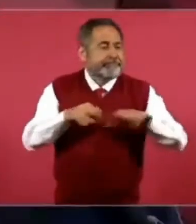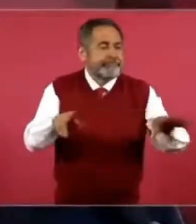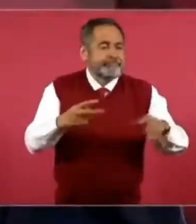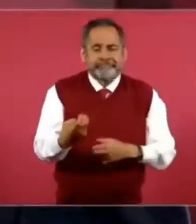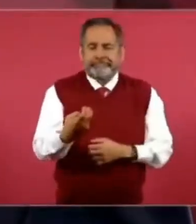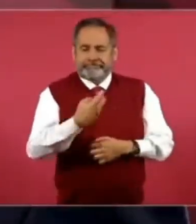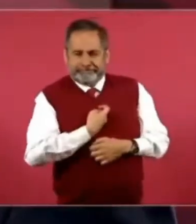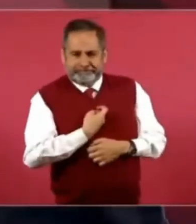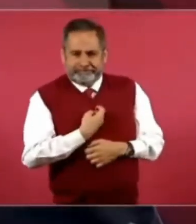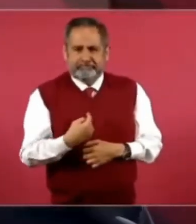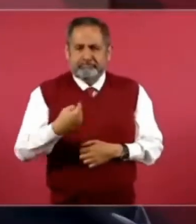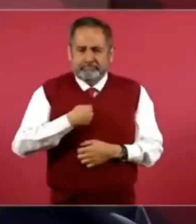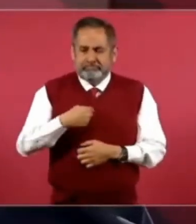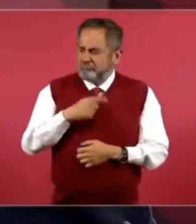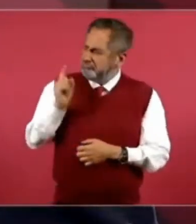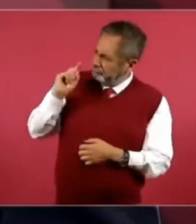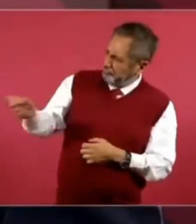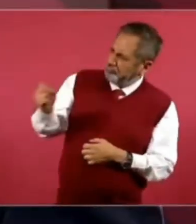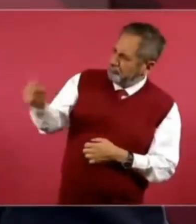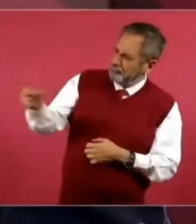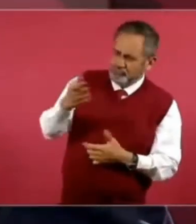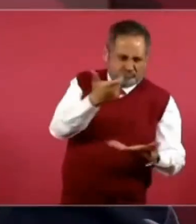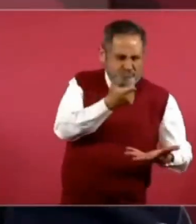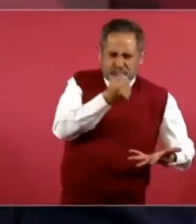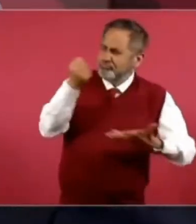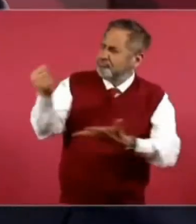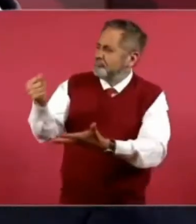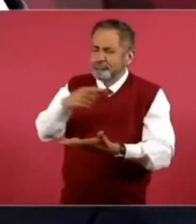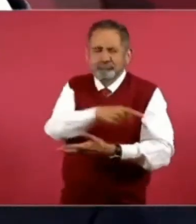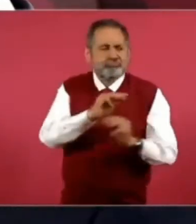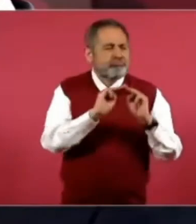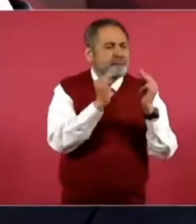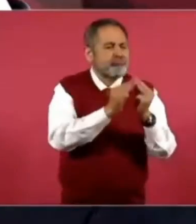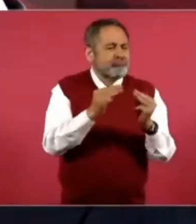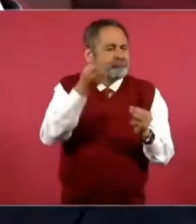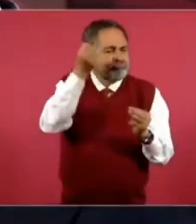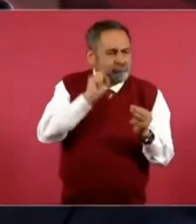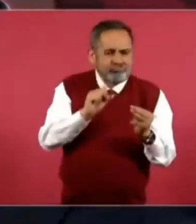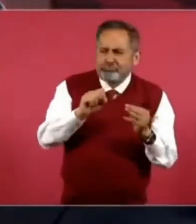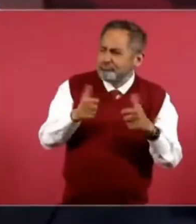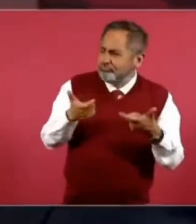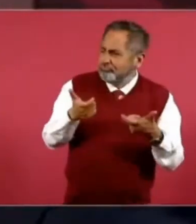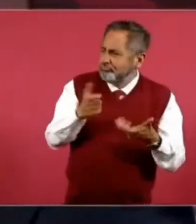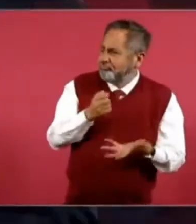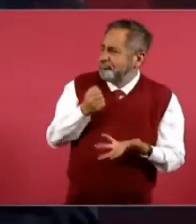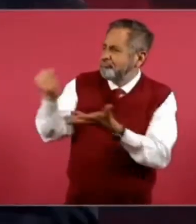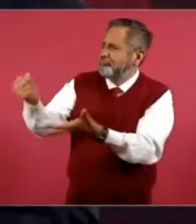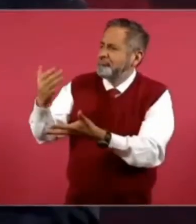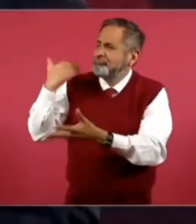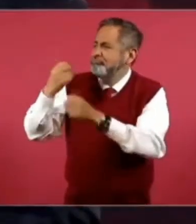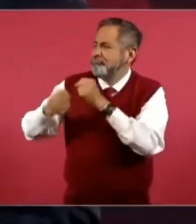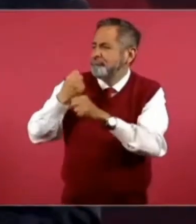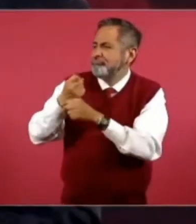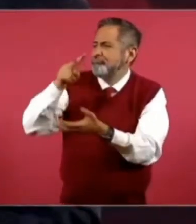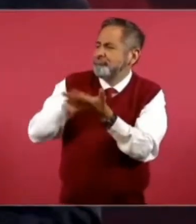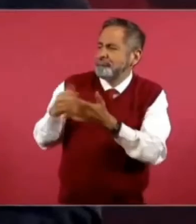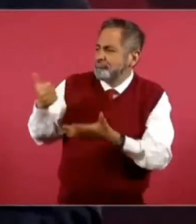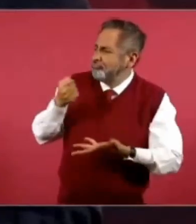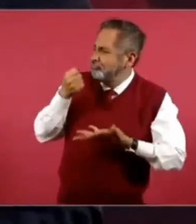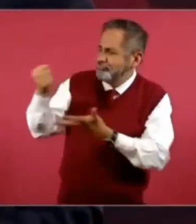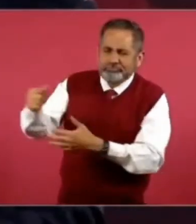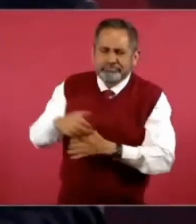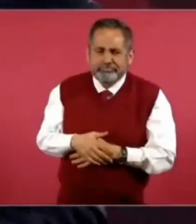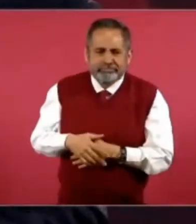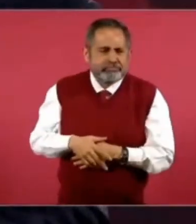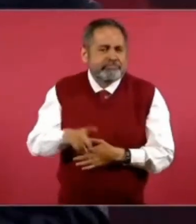acusándome de que había recibido dinero del cartel de Sinaloa en las elecciones del 2006, sin